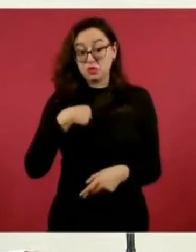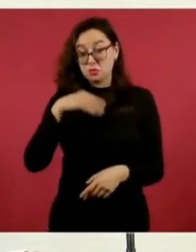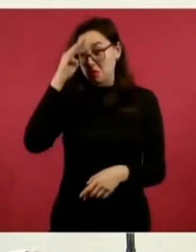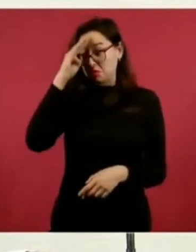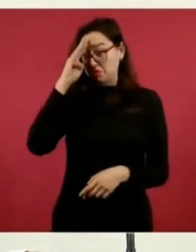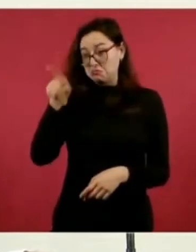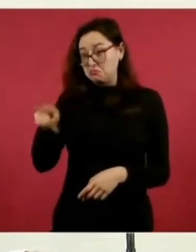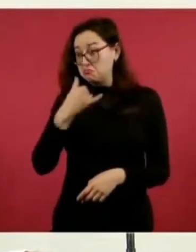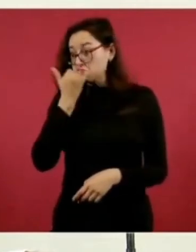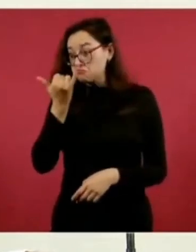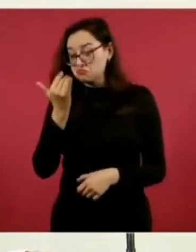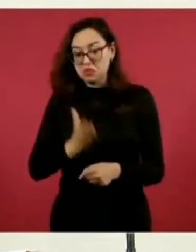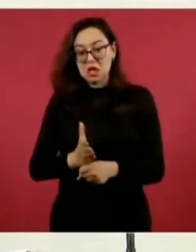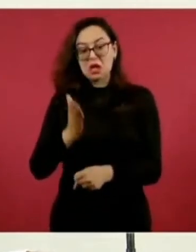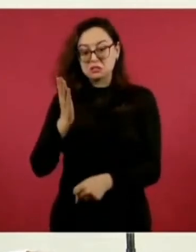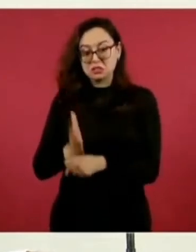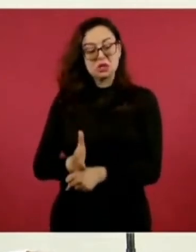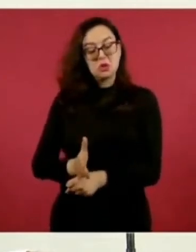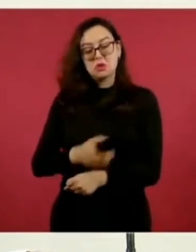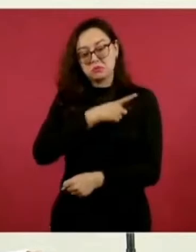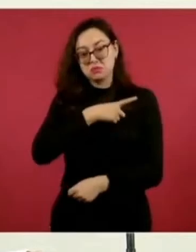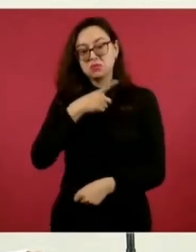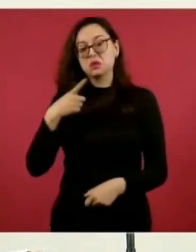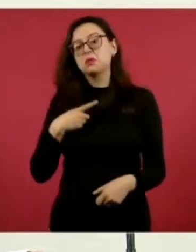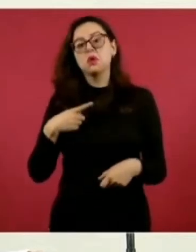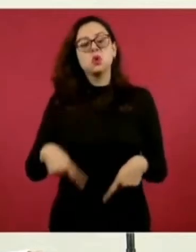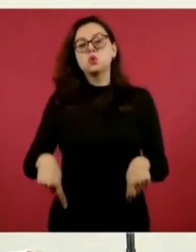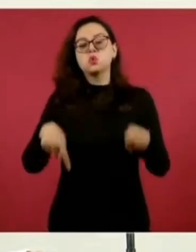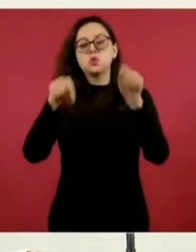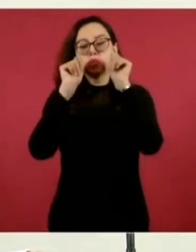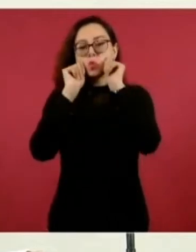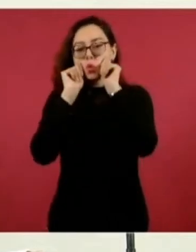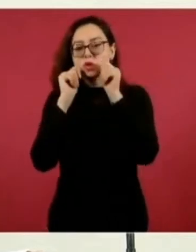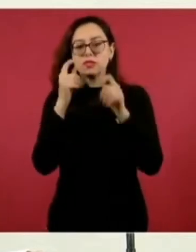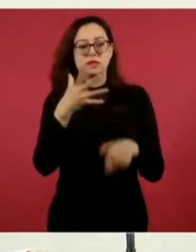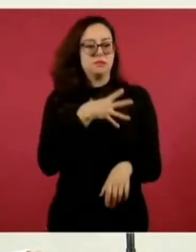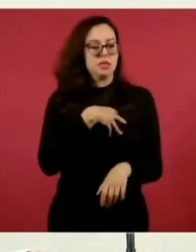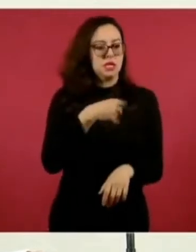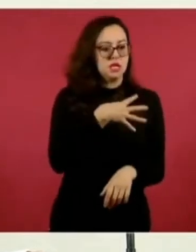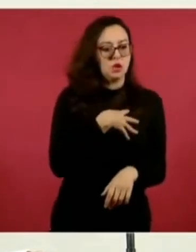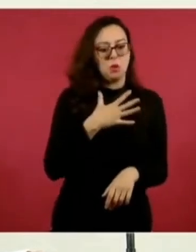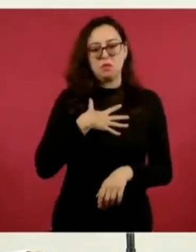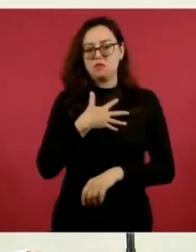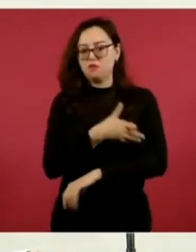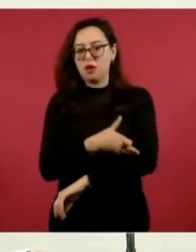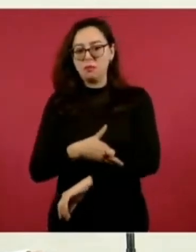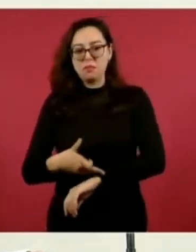ni a mis familiares, porque yo no estoy aquí